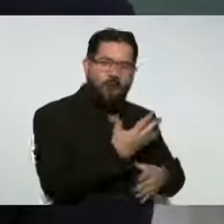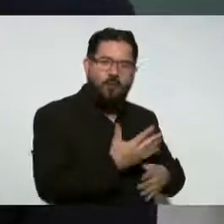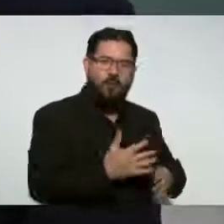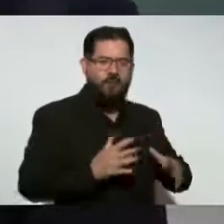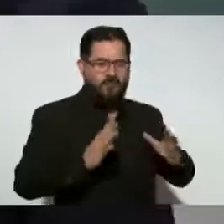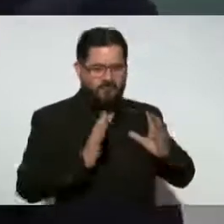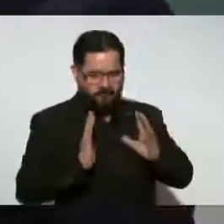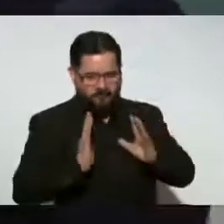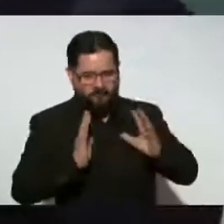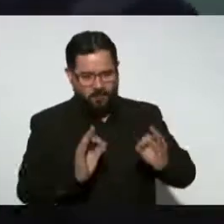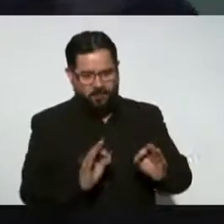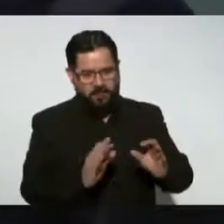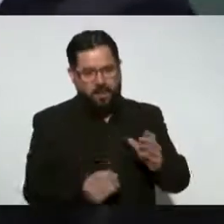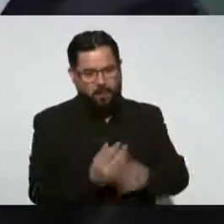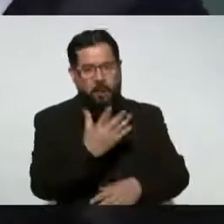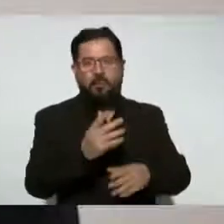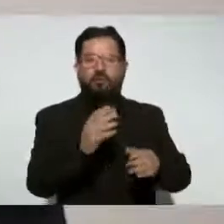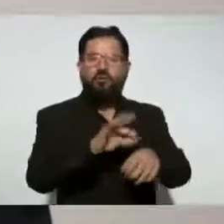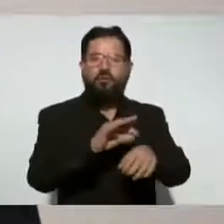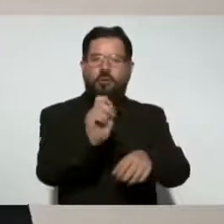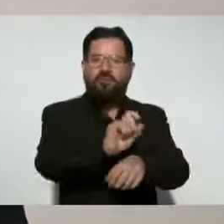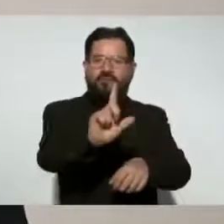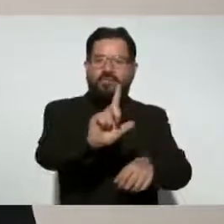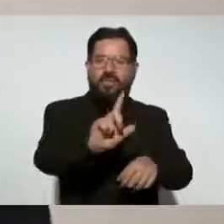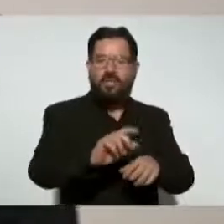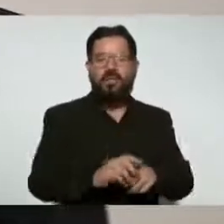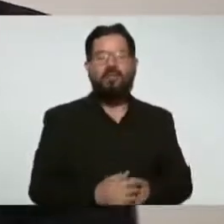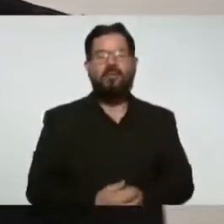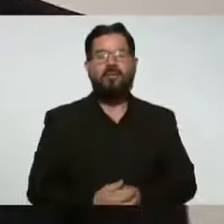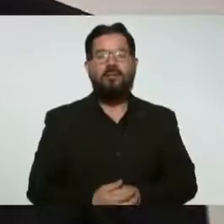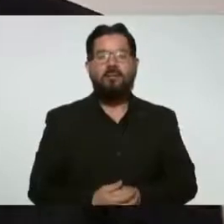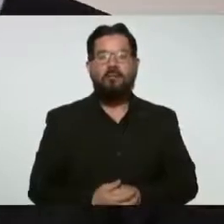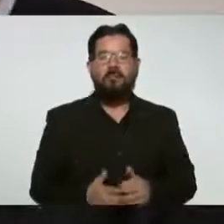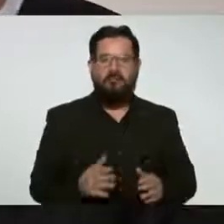Como no se invertía en la educación pública,